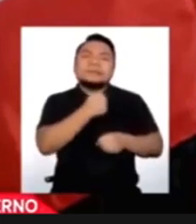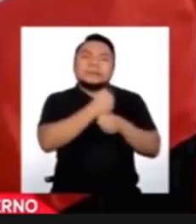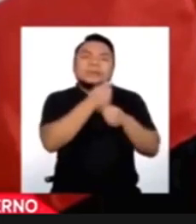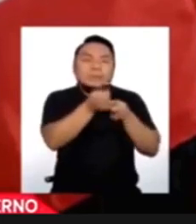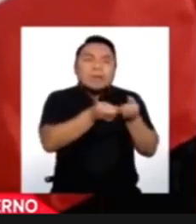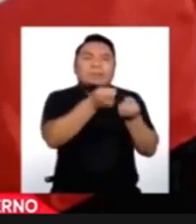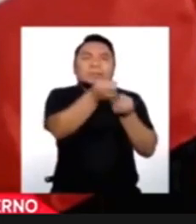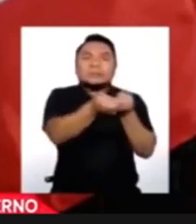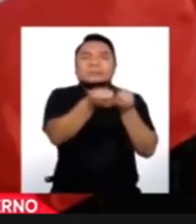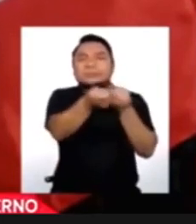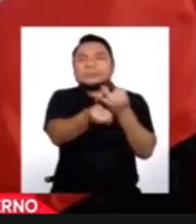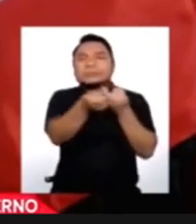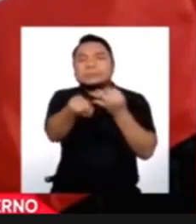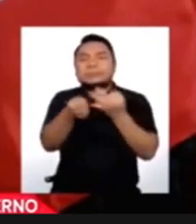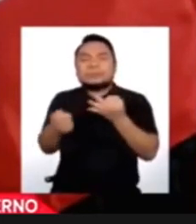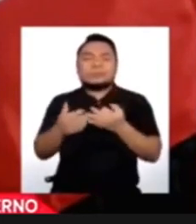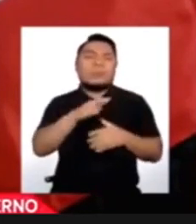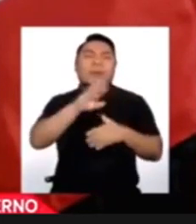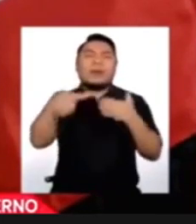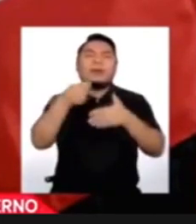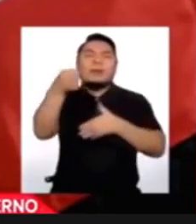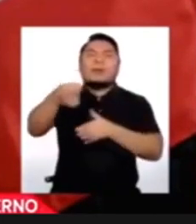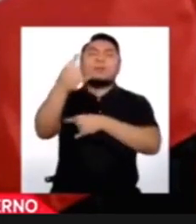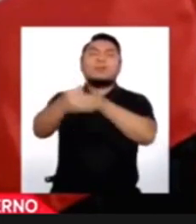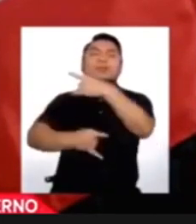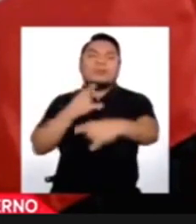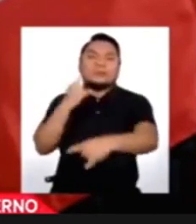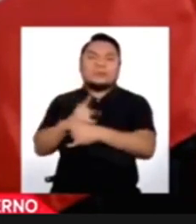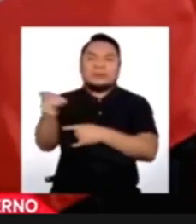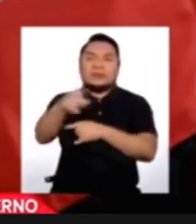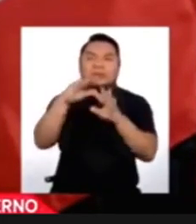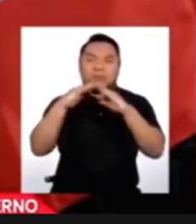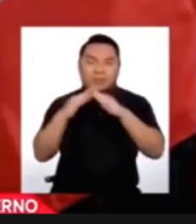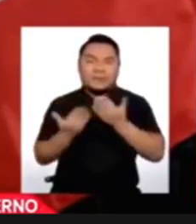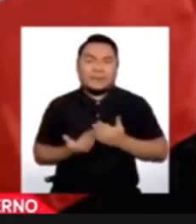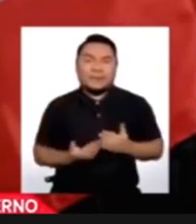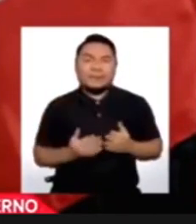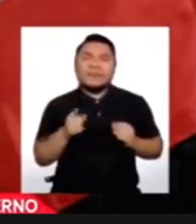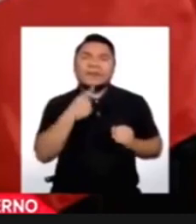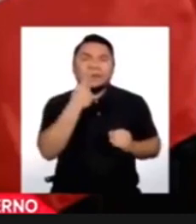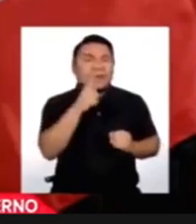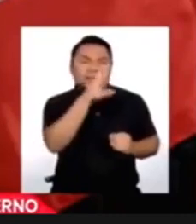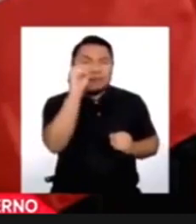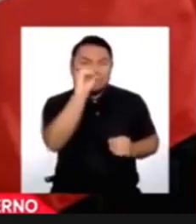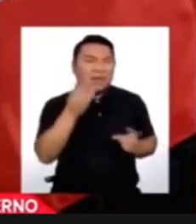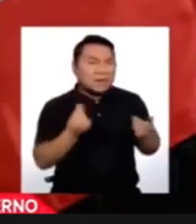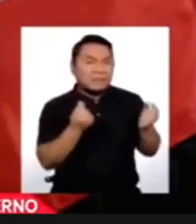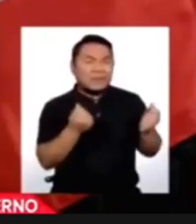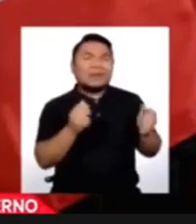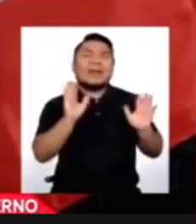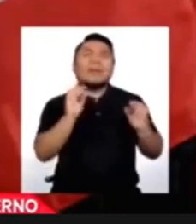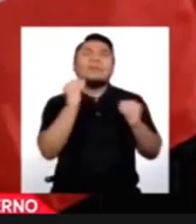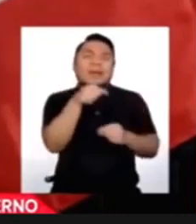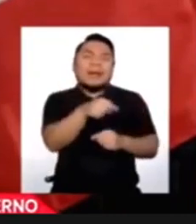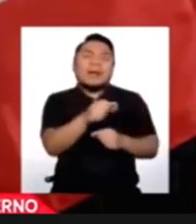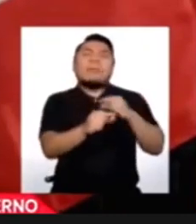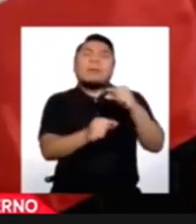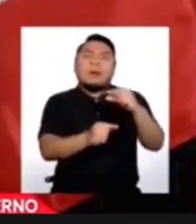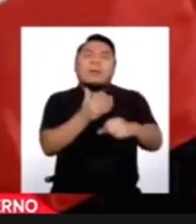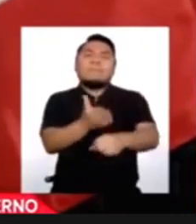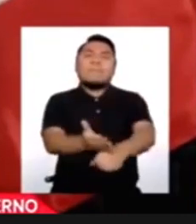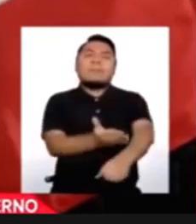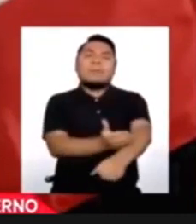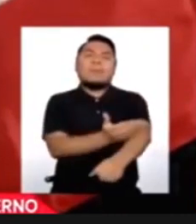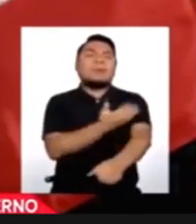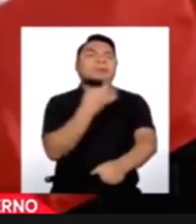este bono universal de hogares, ¿no? Entonces, ¿y por qué no el 100%? Porque siempre va a haber un 15% que